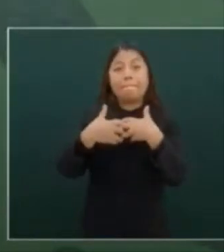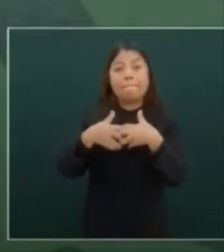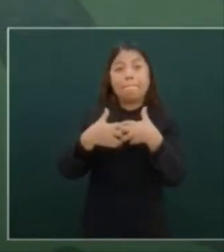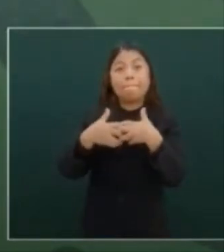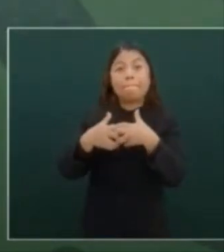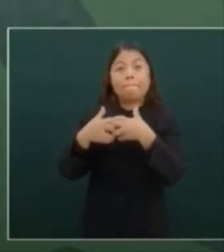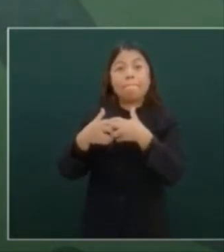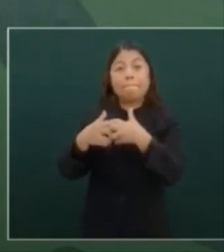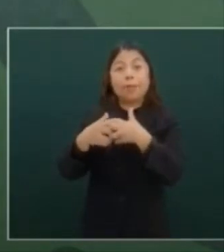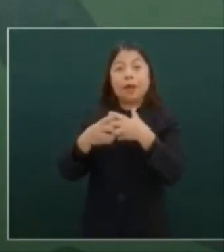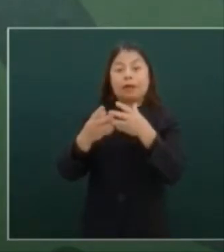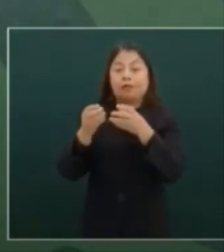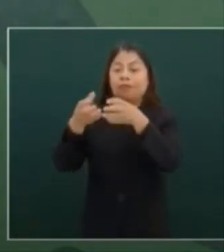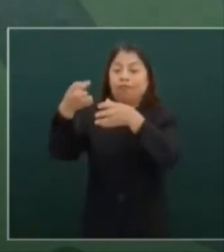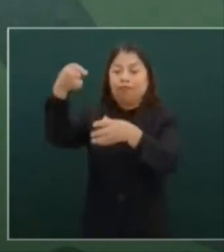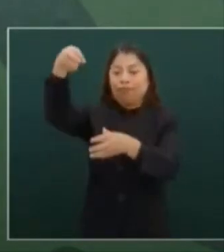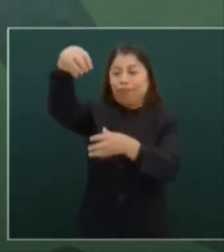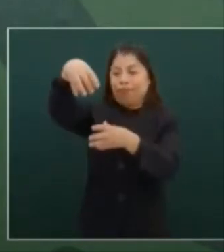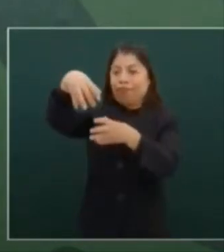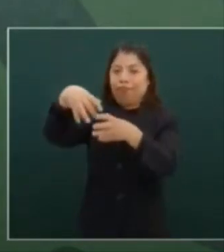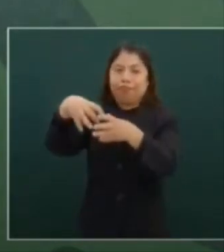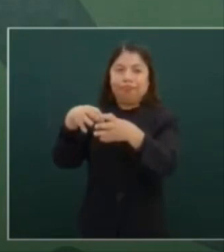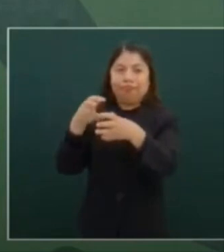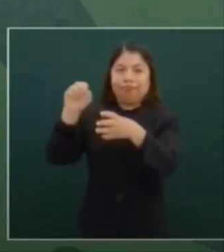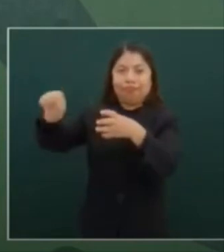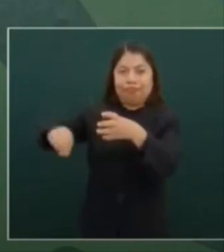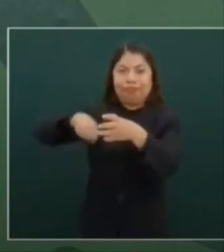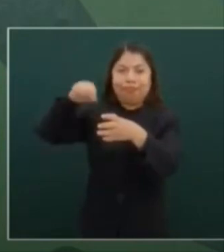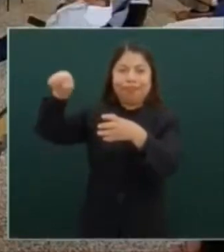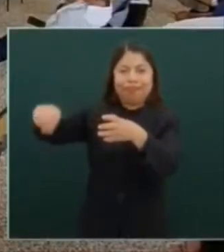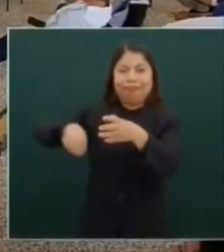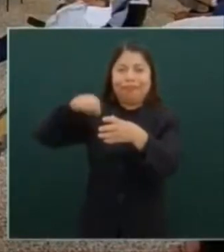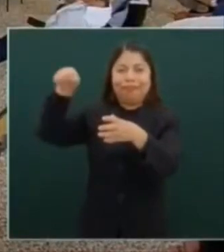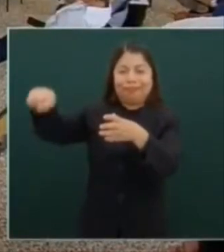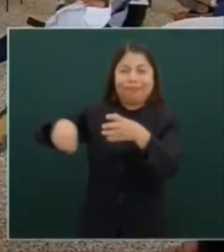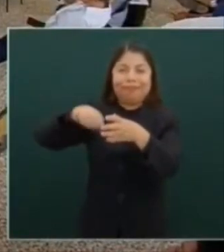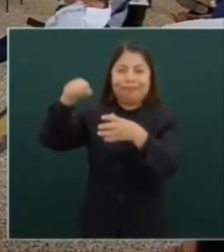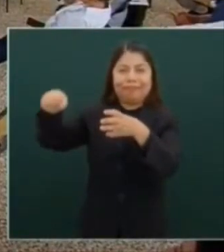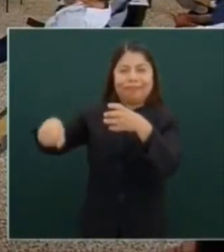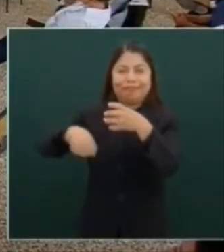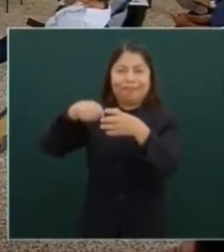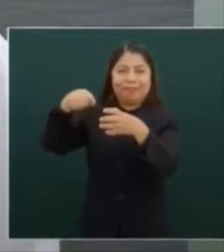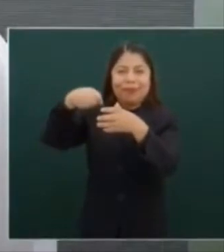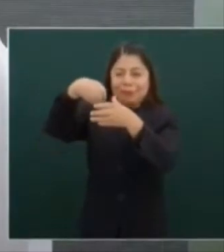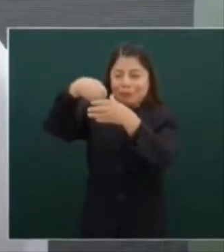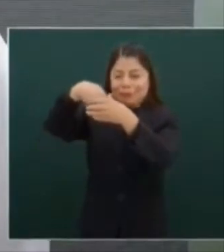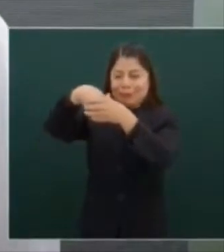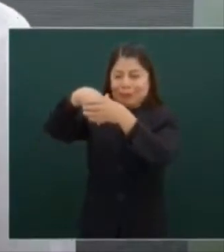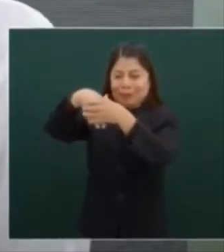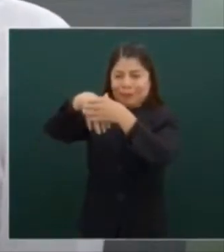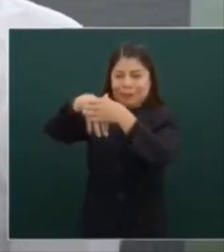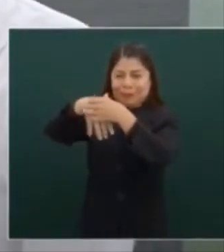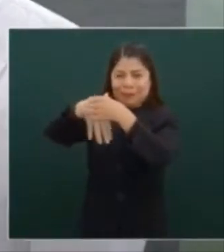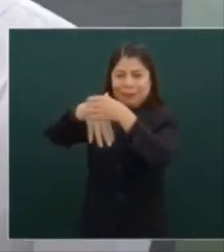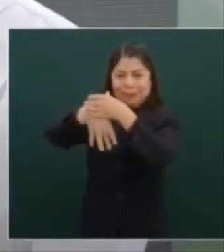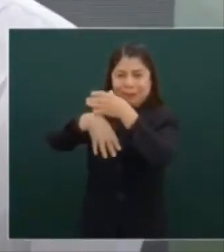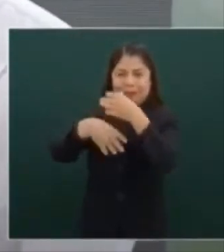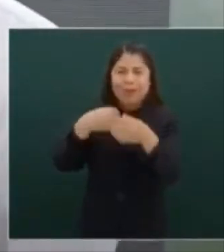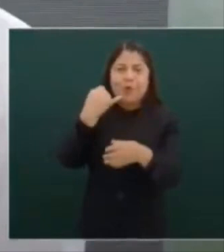café, de las máquinas, para sacarle todo el